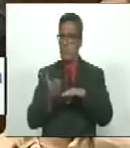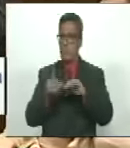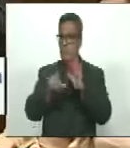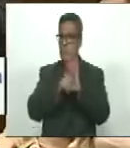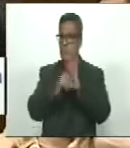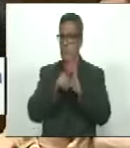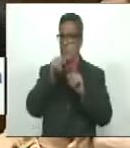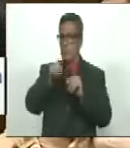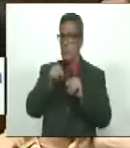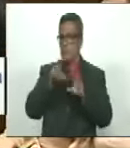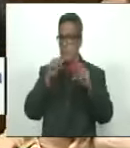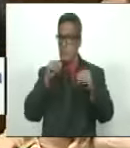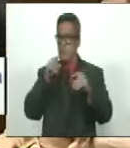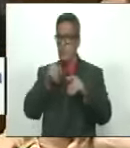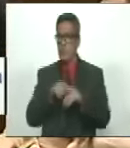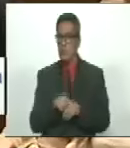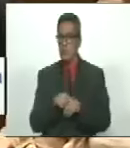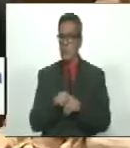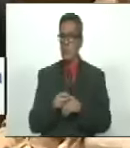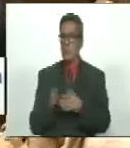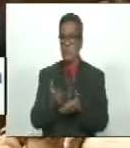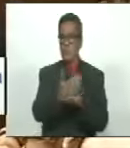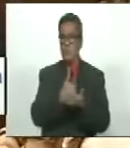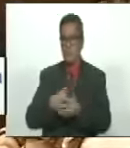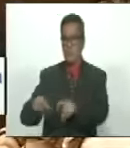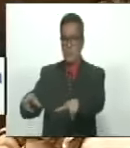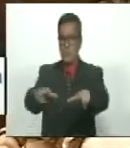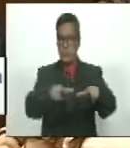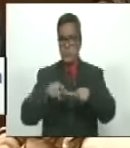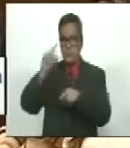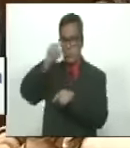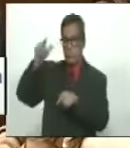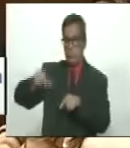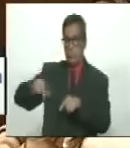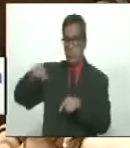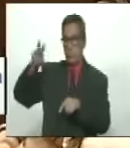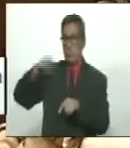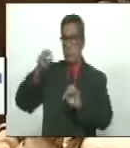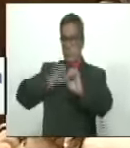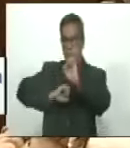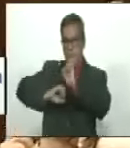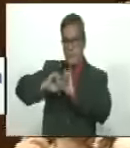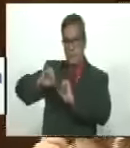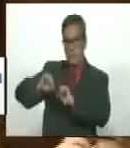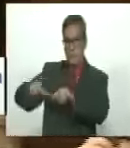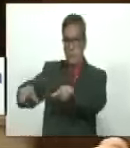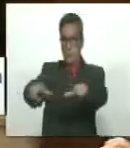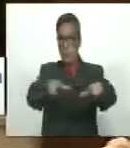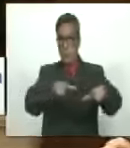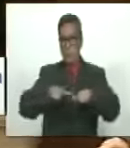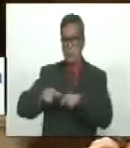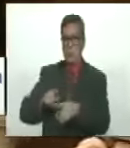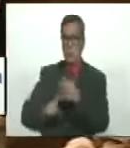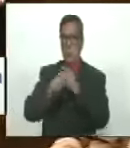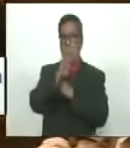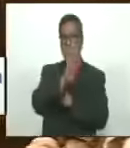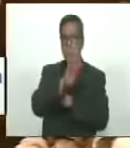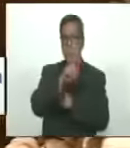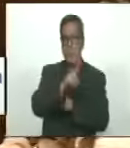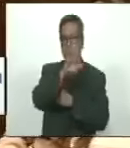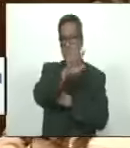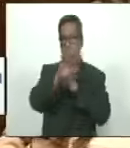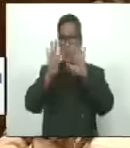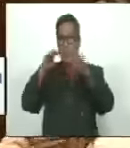la ley específicamente habla es de la recuperación de lo territorial, de la defensa del territorio, de los 159 mil